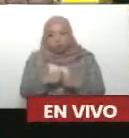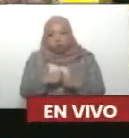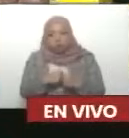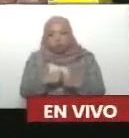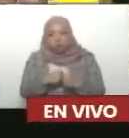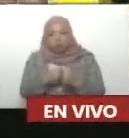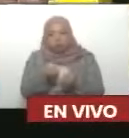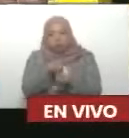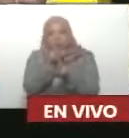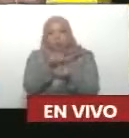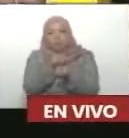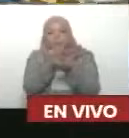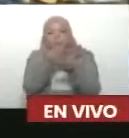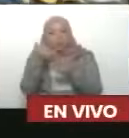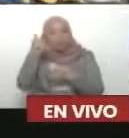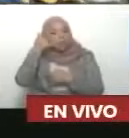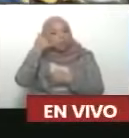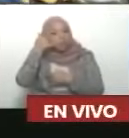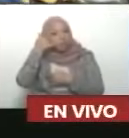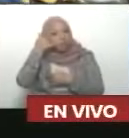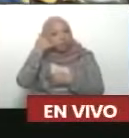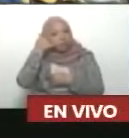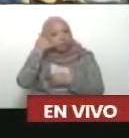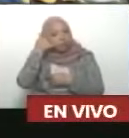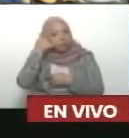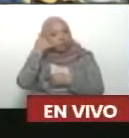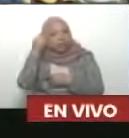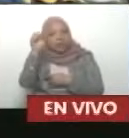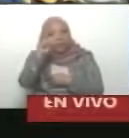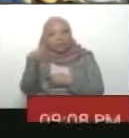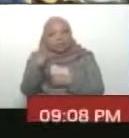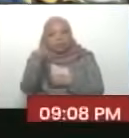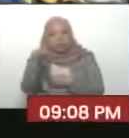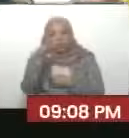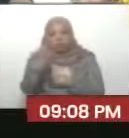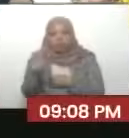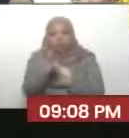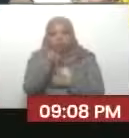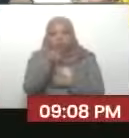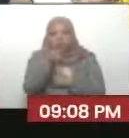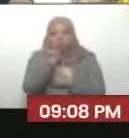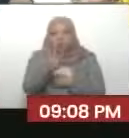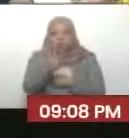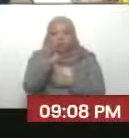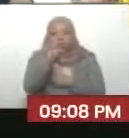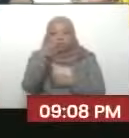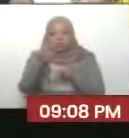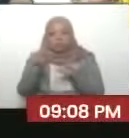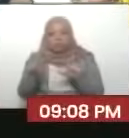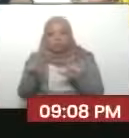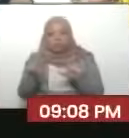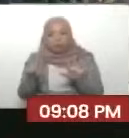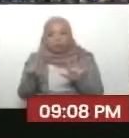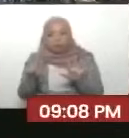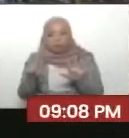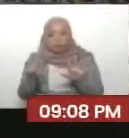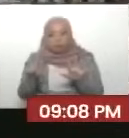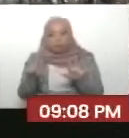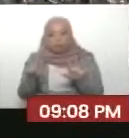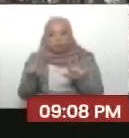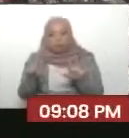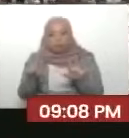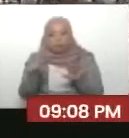Mete un mensaje SMS de al número 2406.